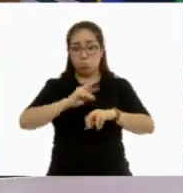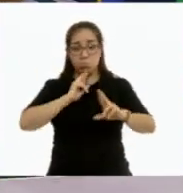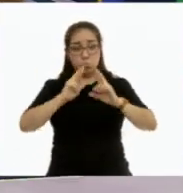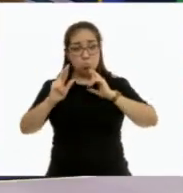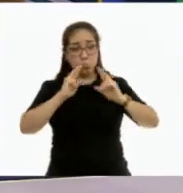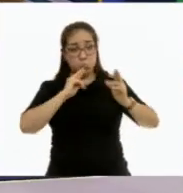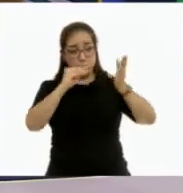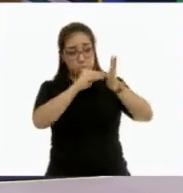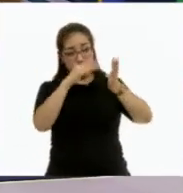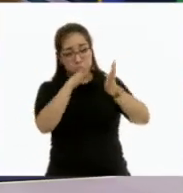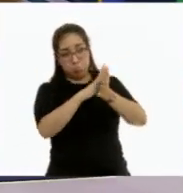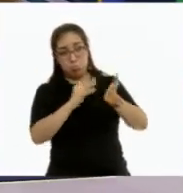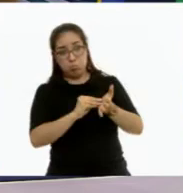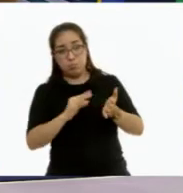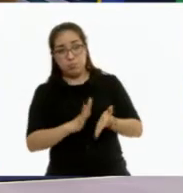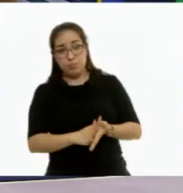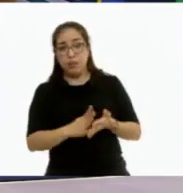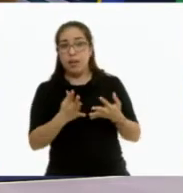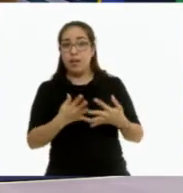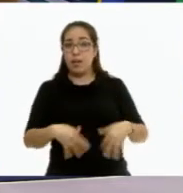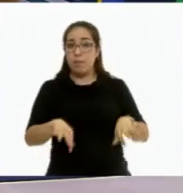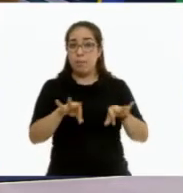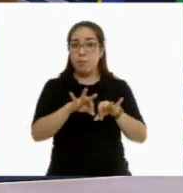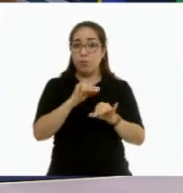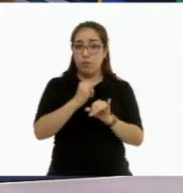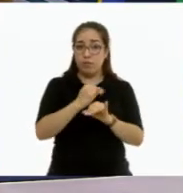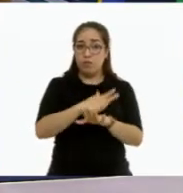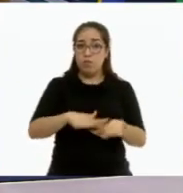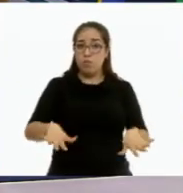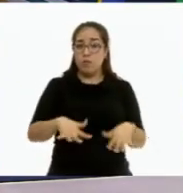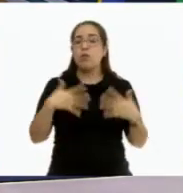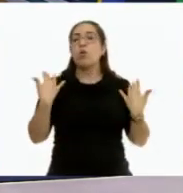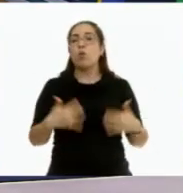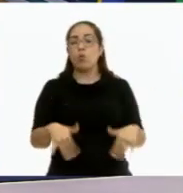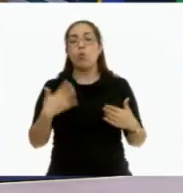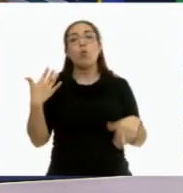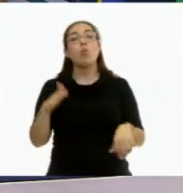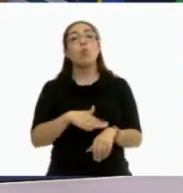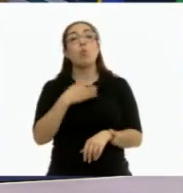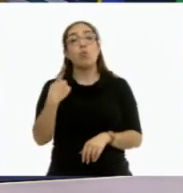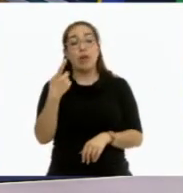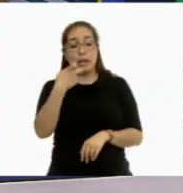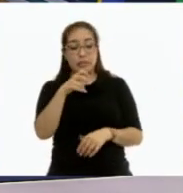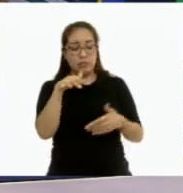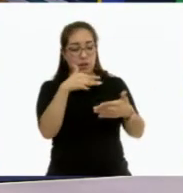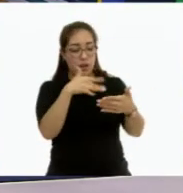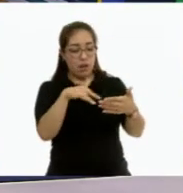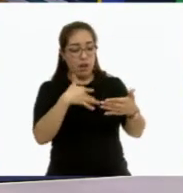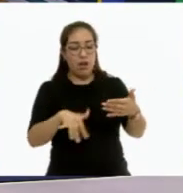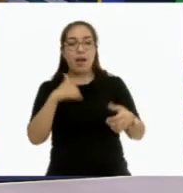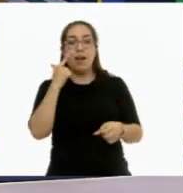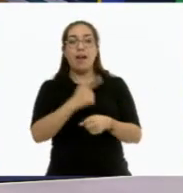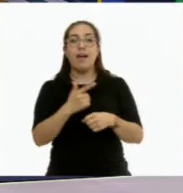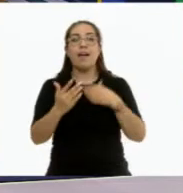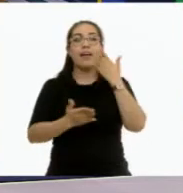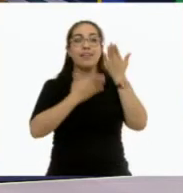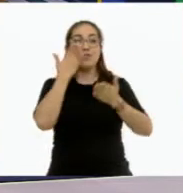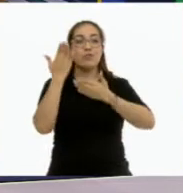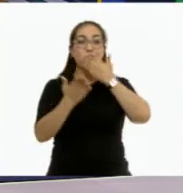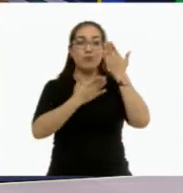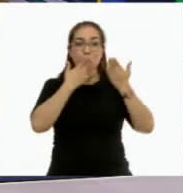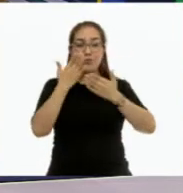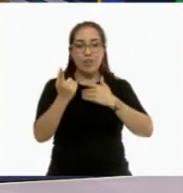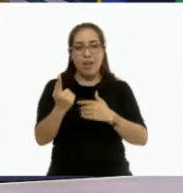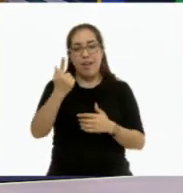respuestas será lo más importante porque son el referente para que estudies. Entonces, en la medida que tú